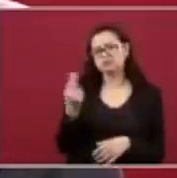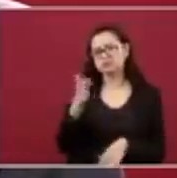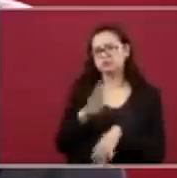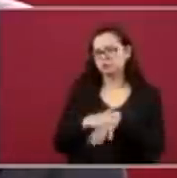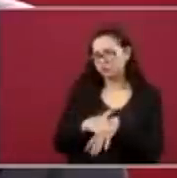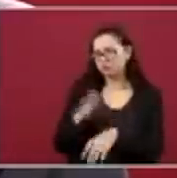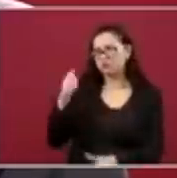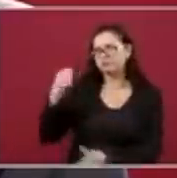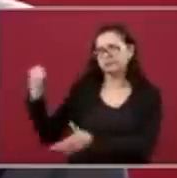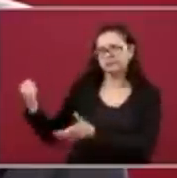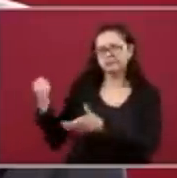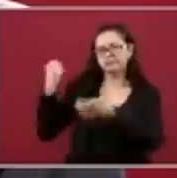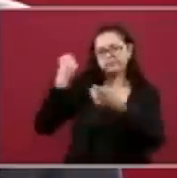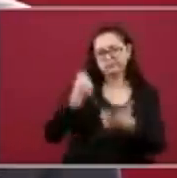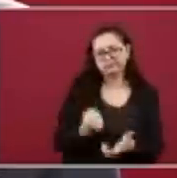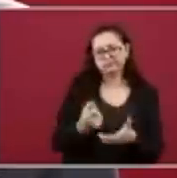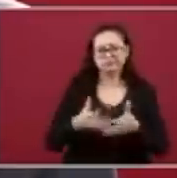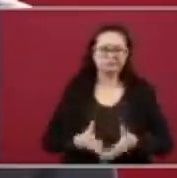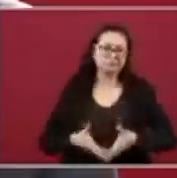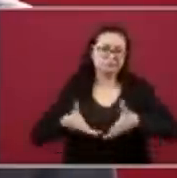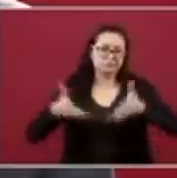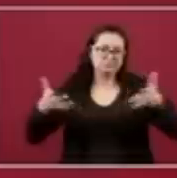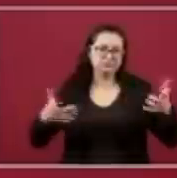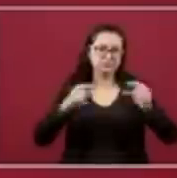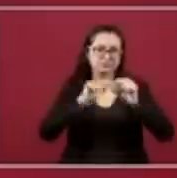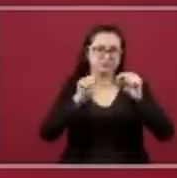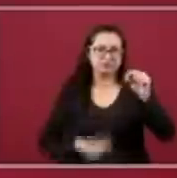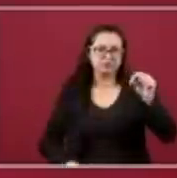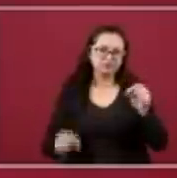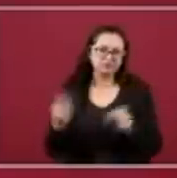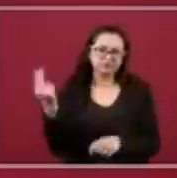país. Necesitamos crecer